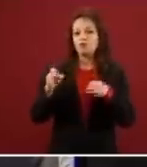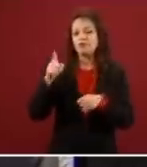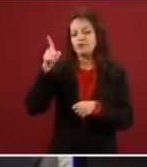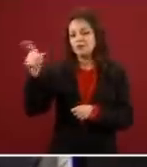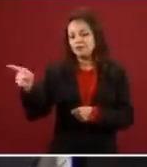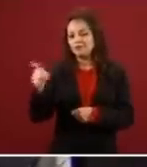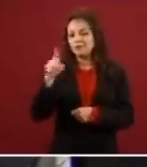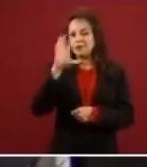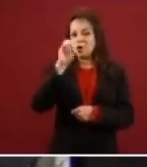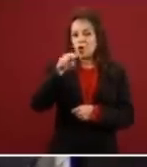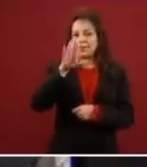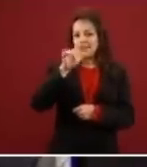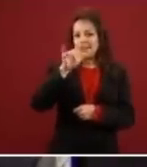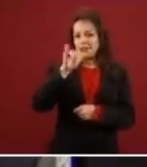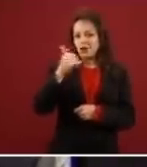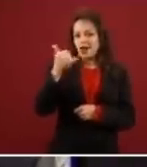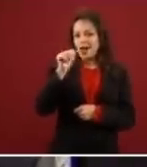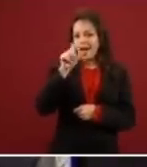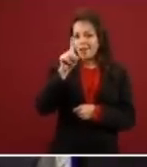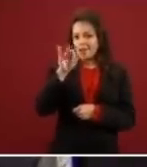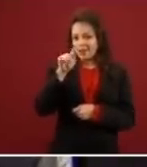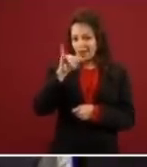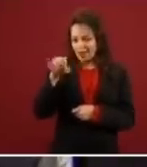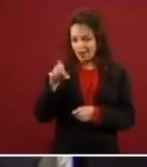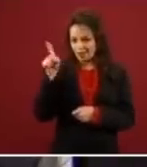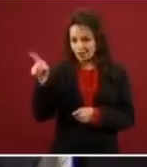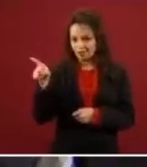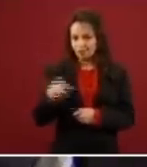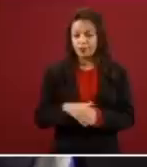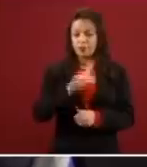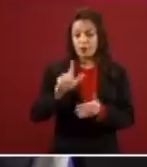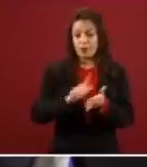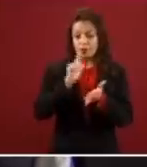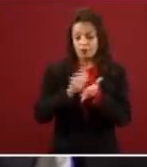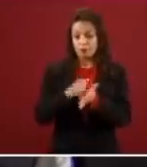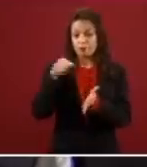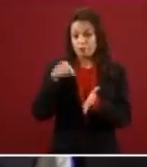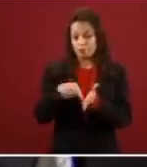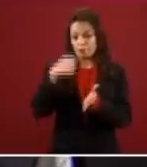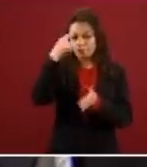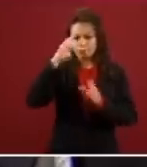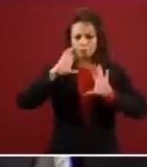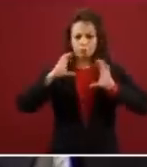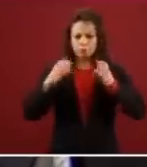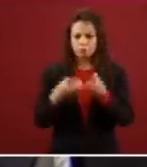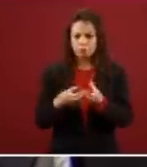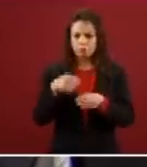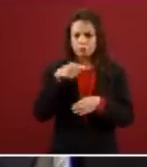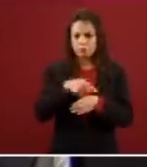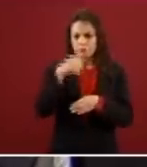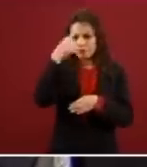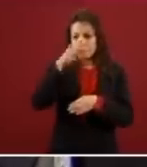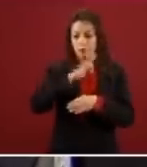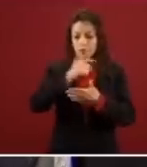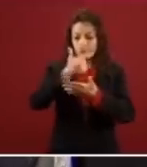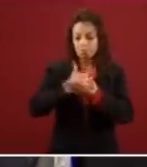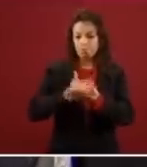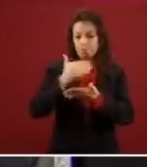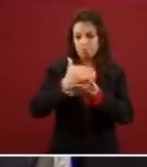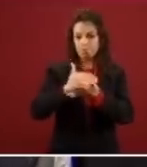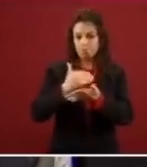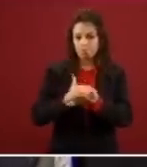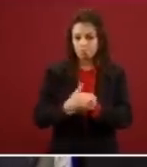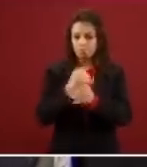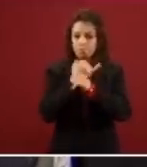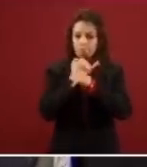se promulgó y publicó en el Diario Oficial de la Federación la Ley Orgánica que crea el Centro Federal de Conciliación y Registro, con autonomía